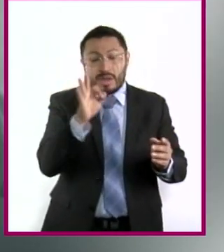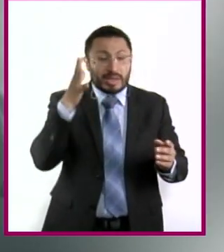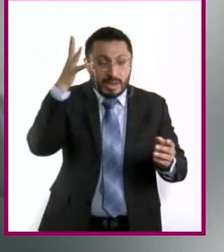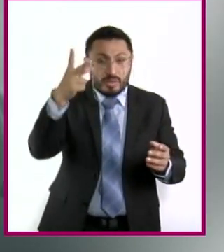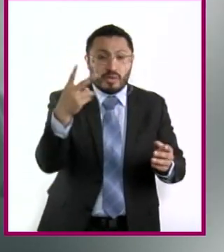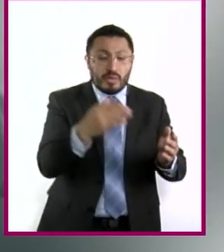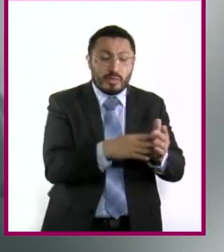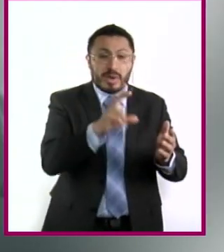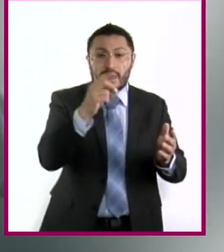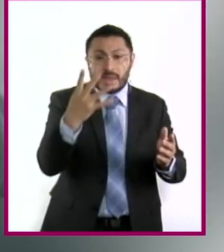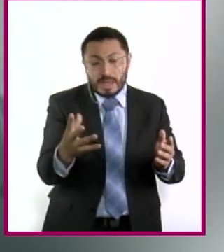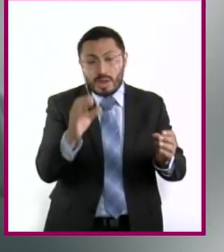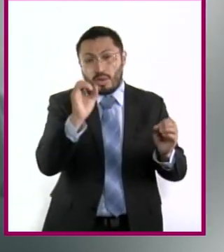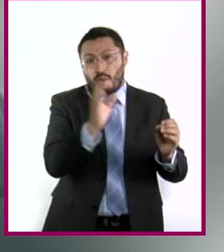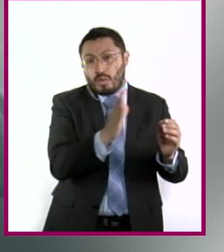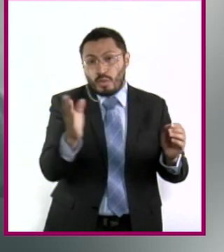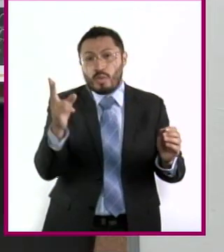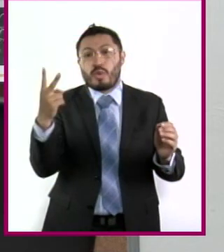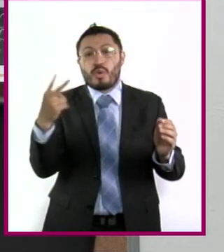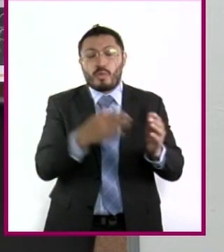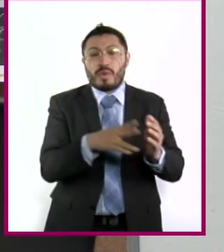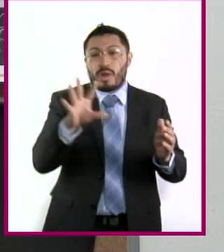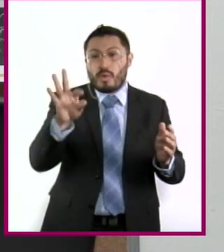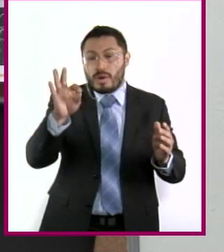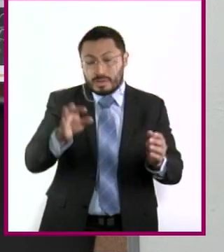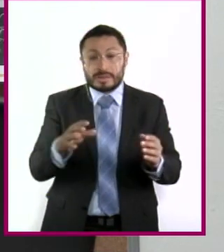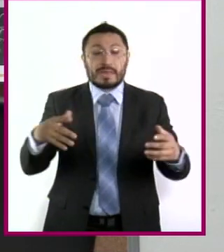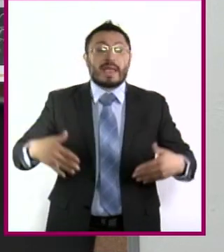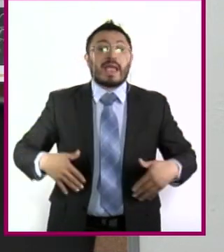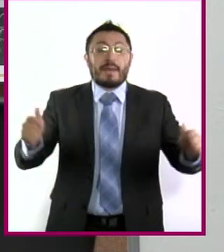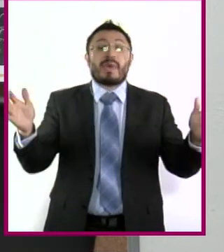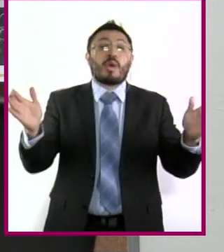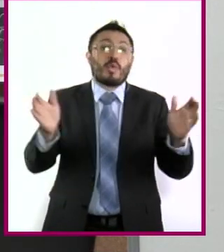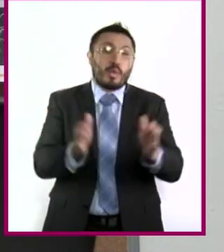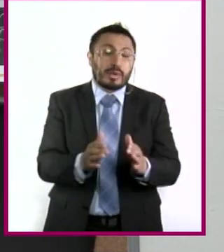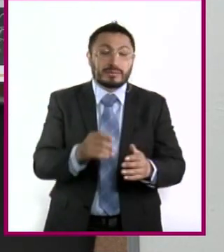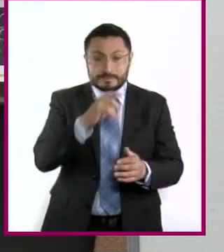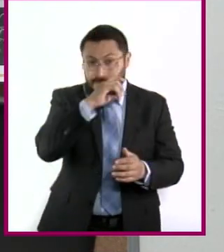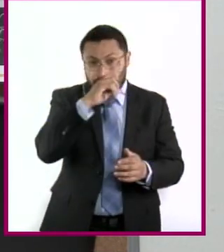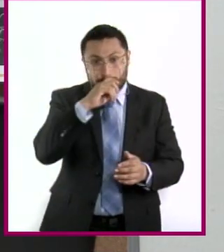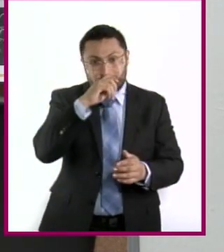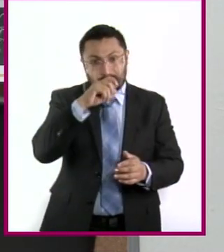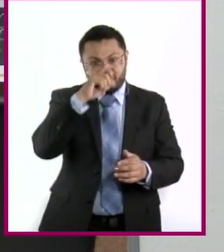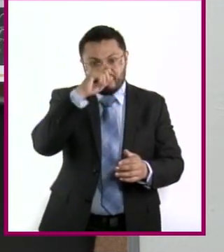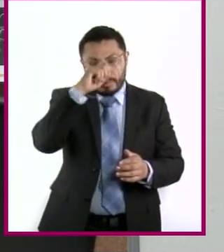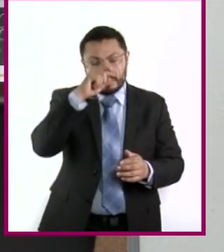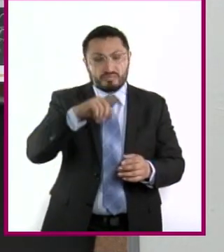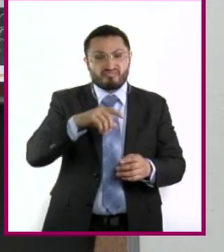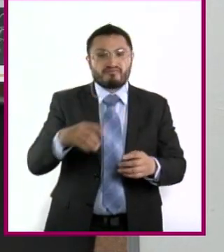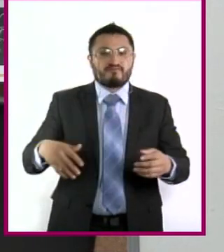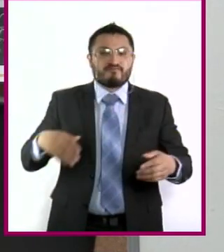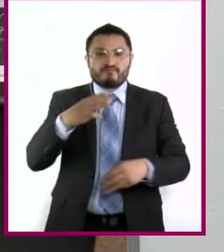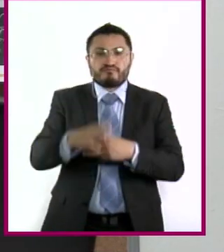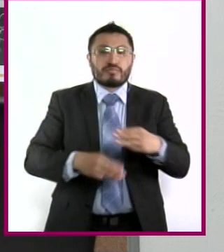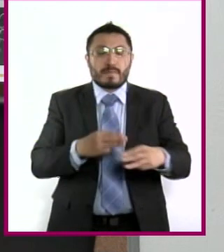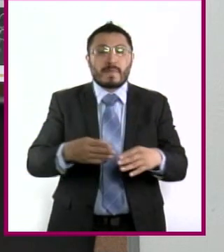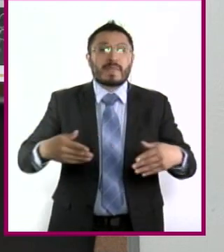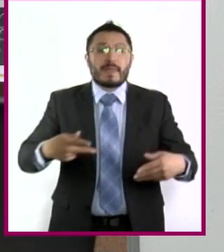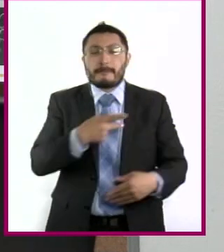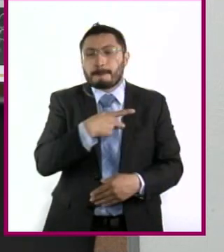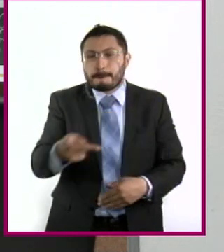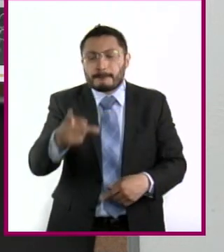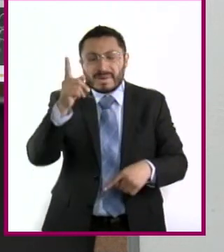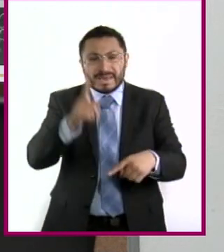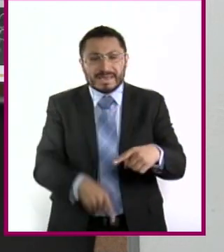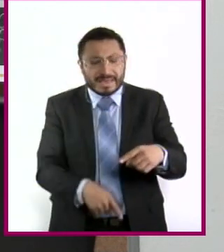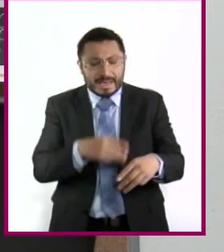de nueva cuenta los niveles de hambruna en el mundo. Y en términos más generales, ¿cómo acabar con la pobreza en el mundo? La ONU propone este